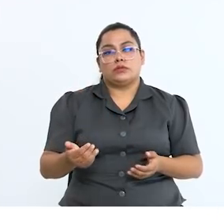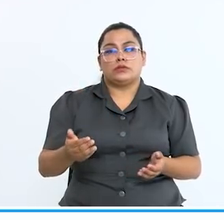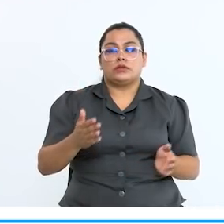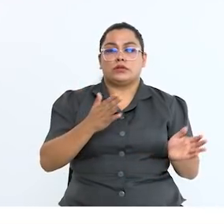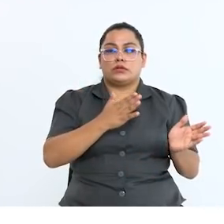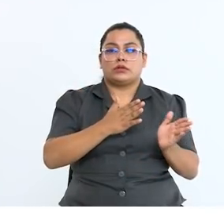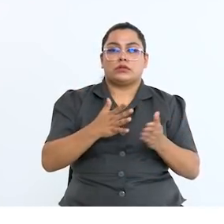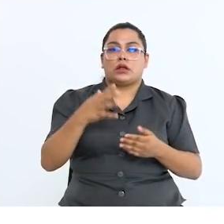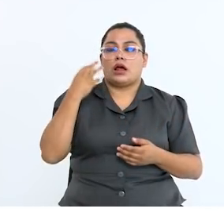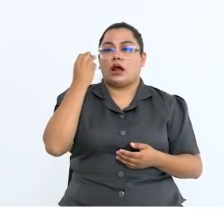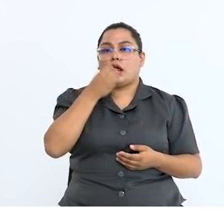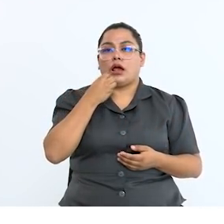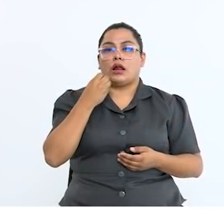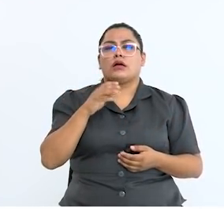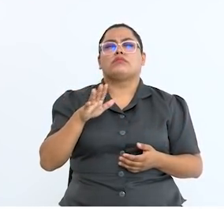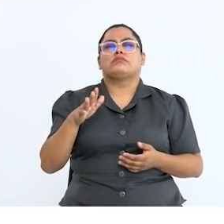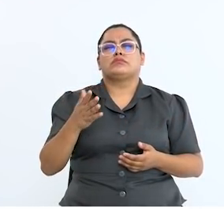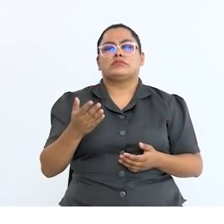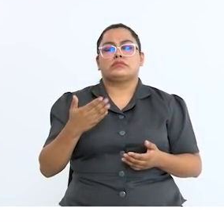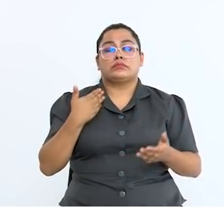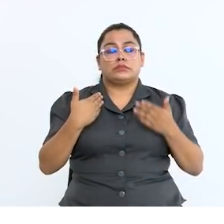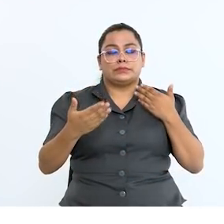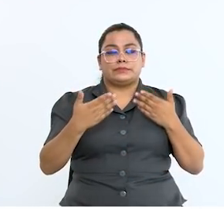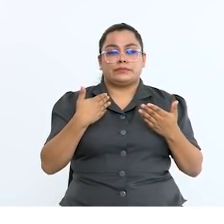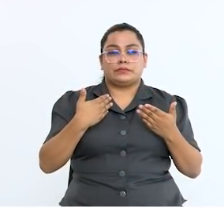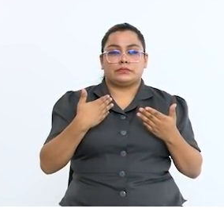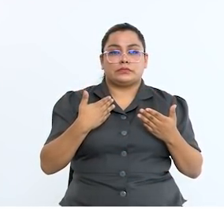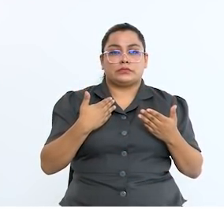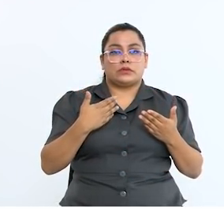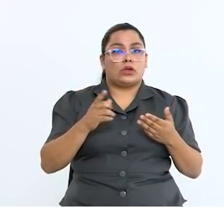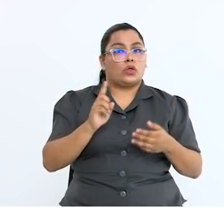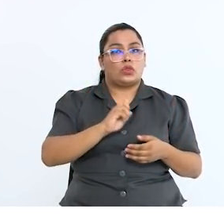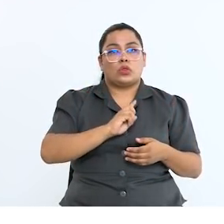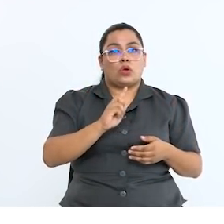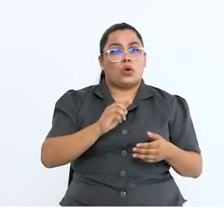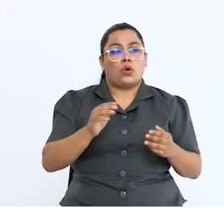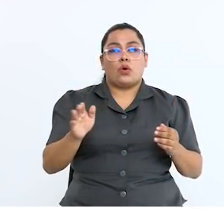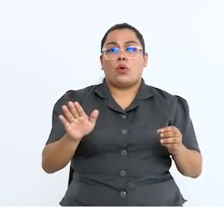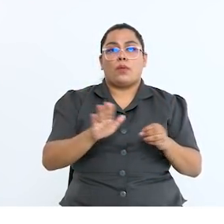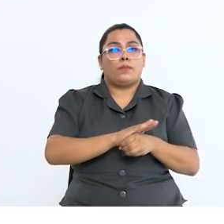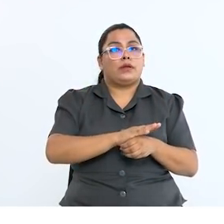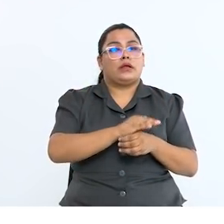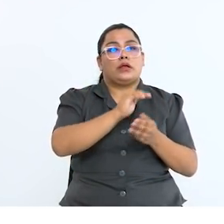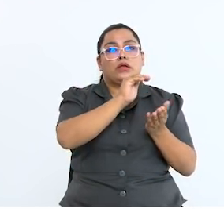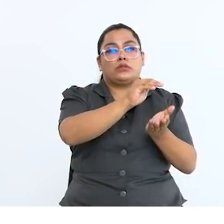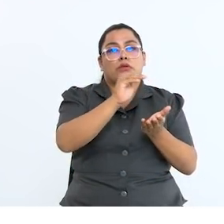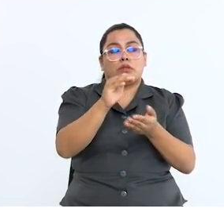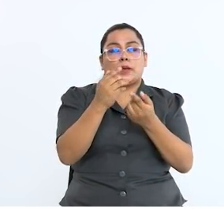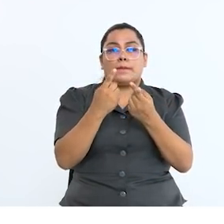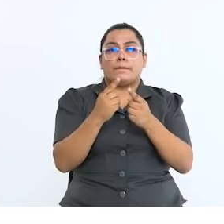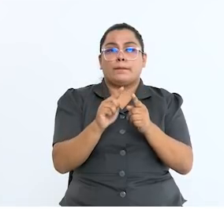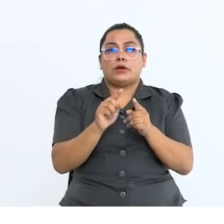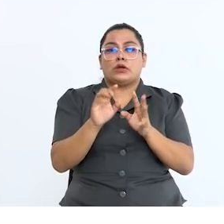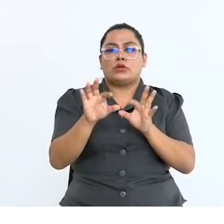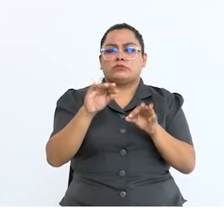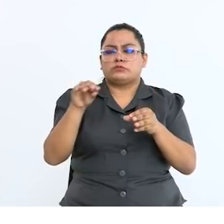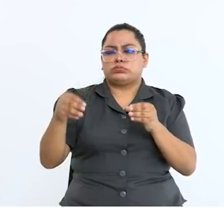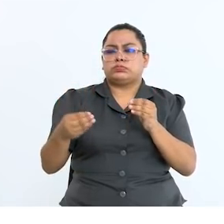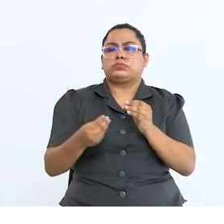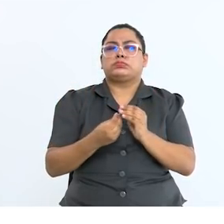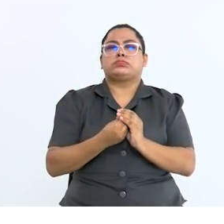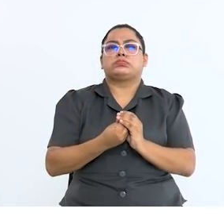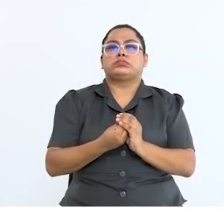tenemos el bloque de la oralidad, que explícitamente no está en todas las unidades didácticas. Sin embargo,